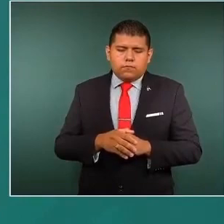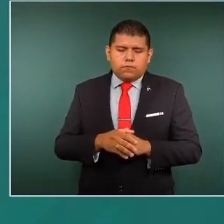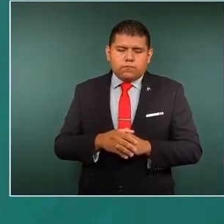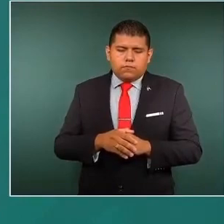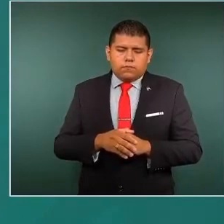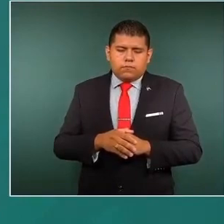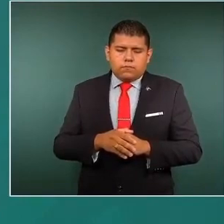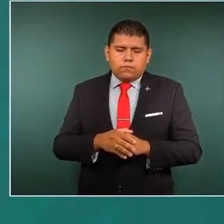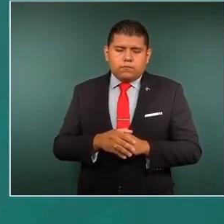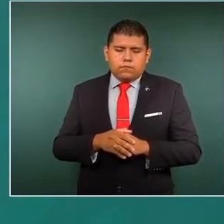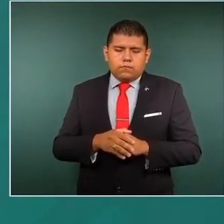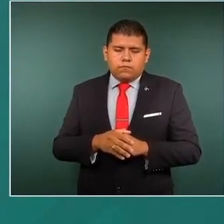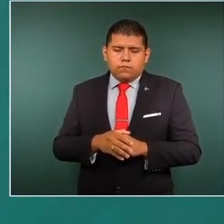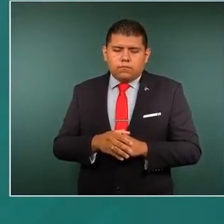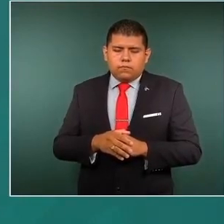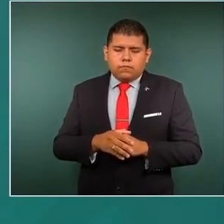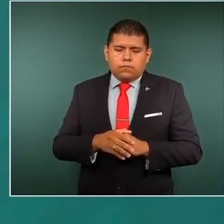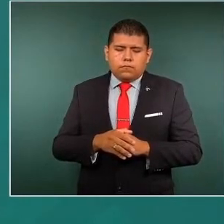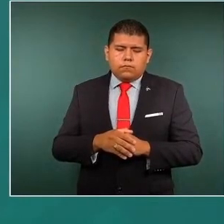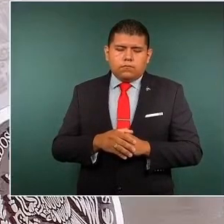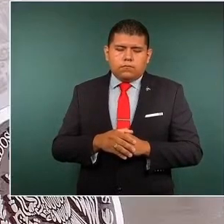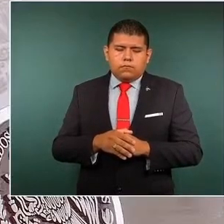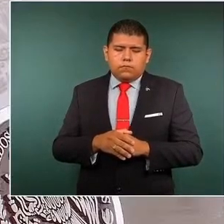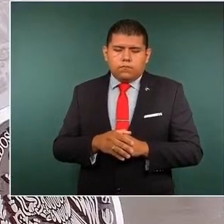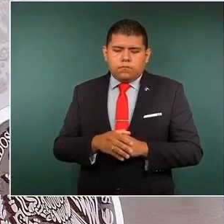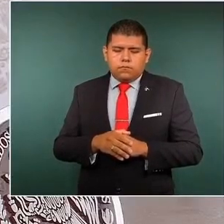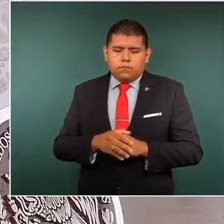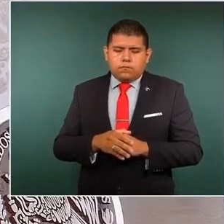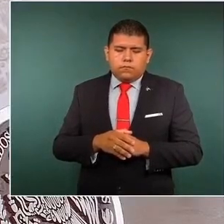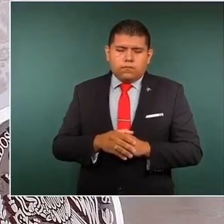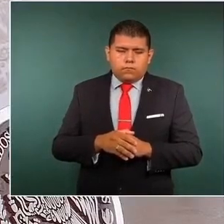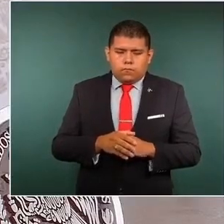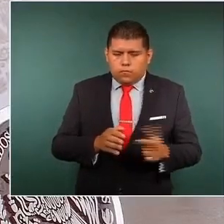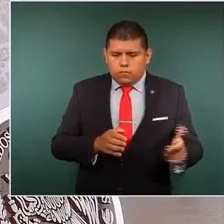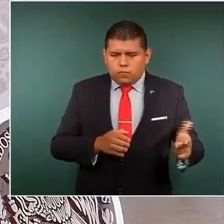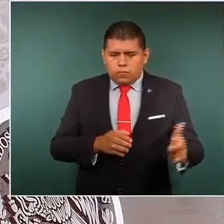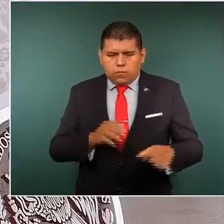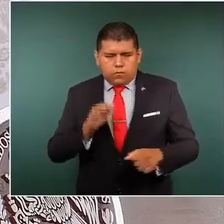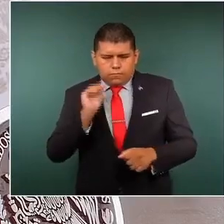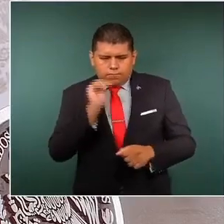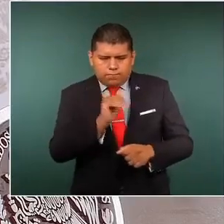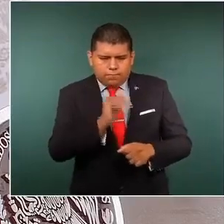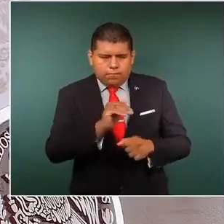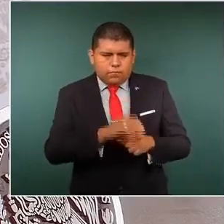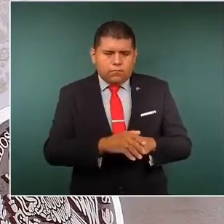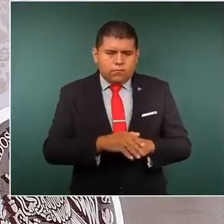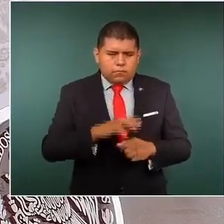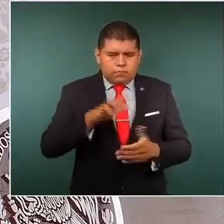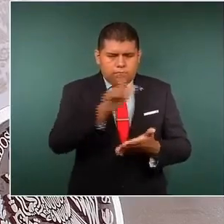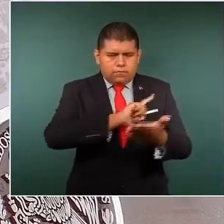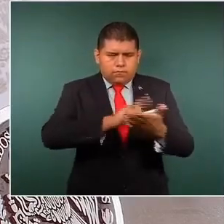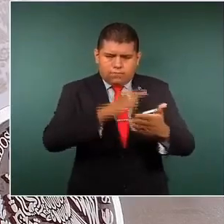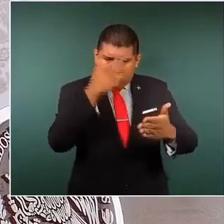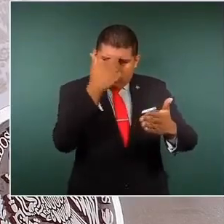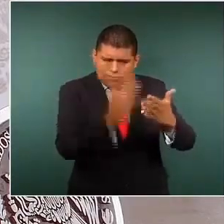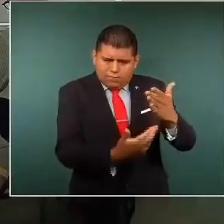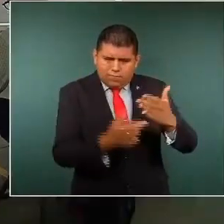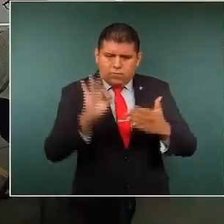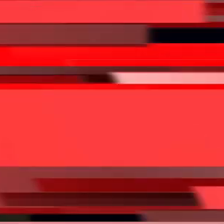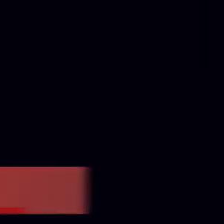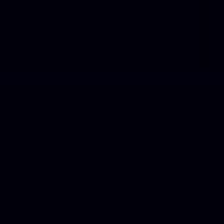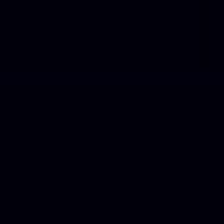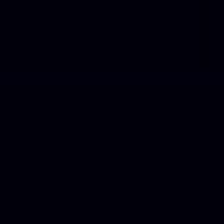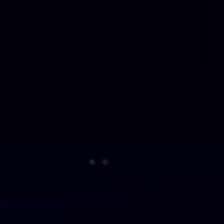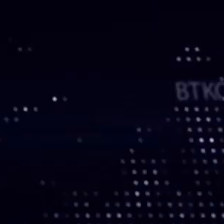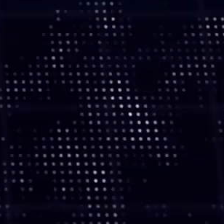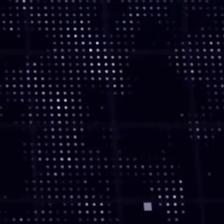atienda de su petición por delitos del orden federal de estas